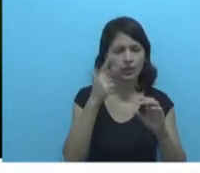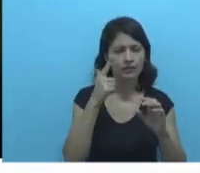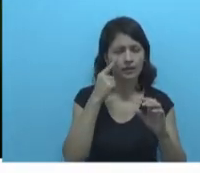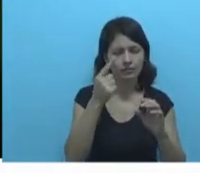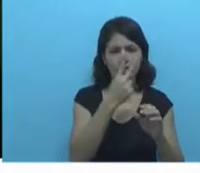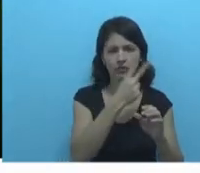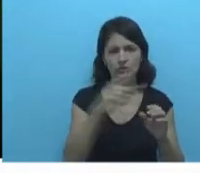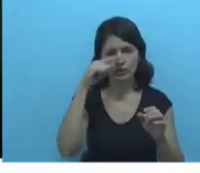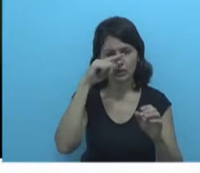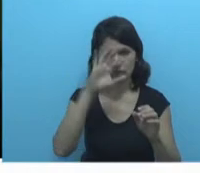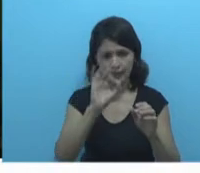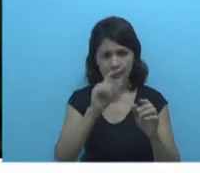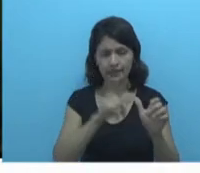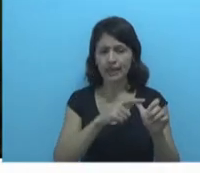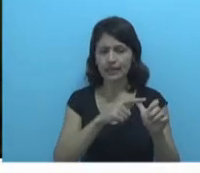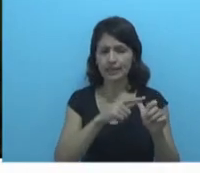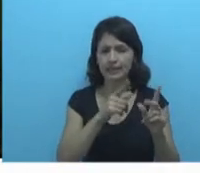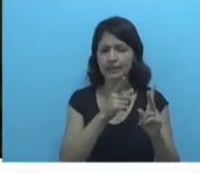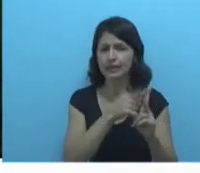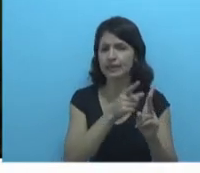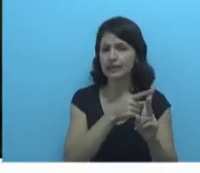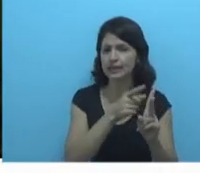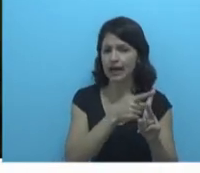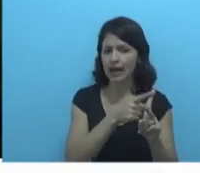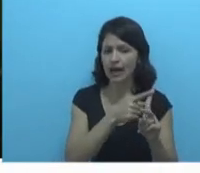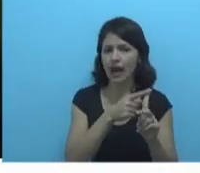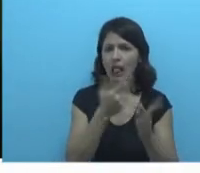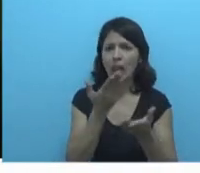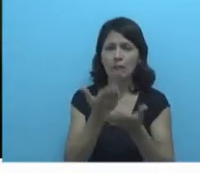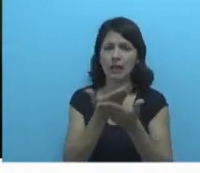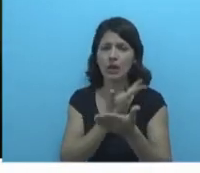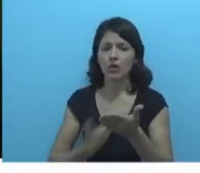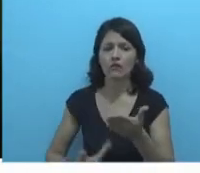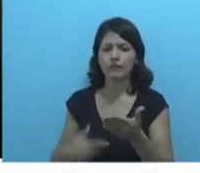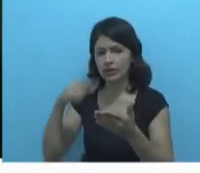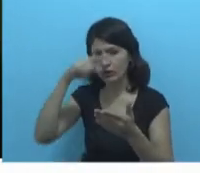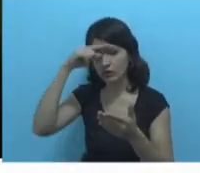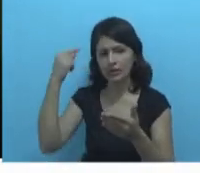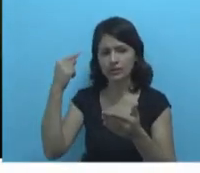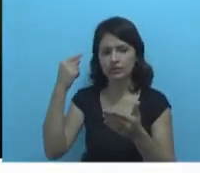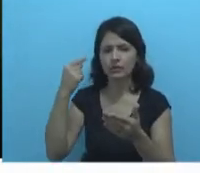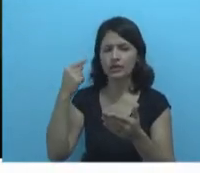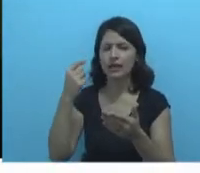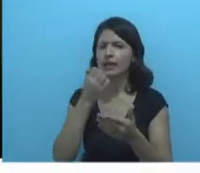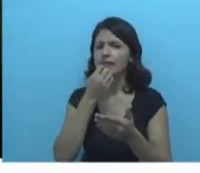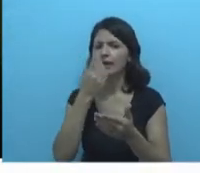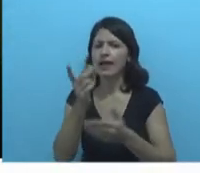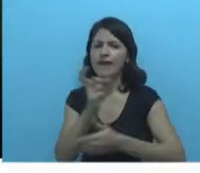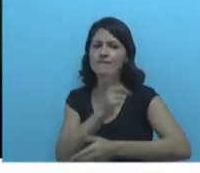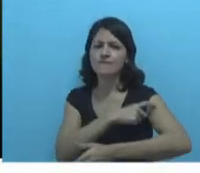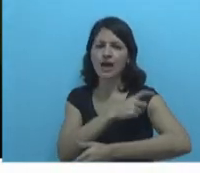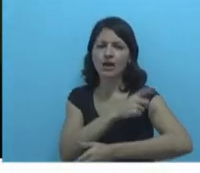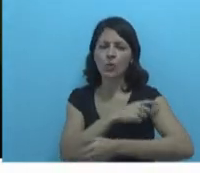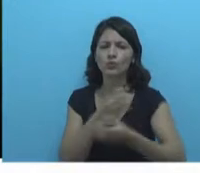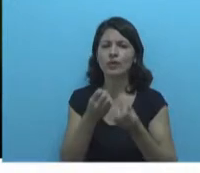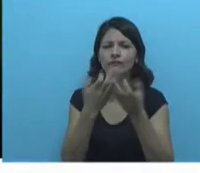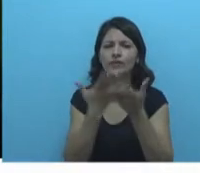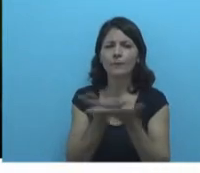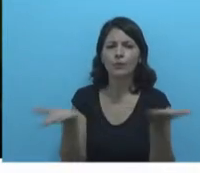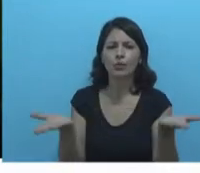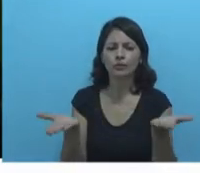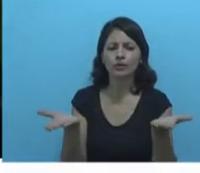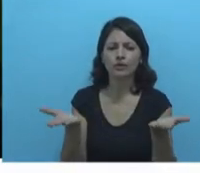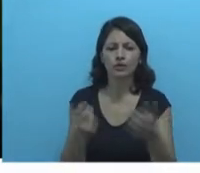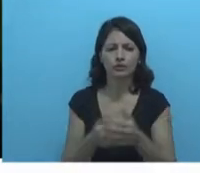43.270, que es precisamente instar al Gobierno Nacional a declarar a las vacunas como bien